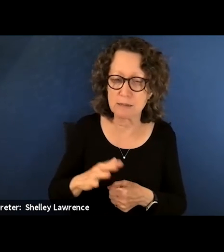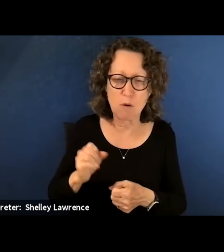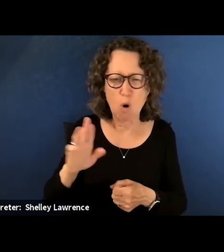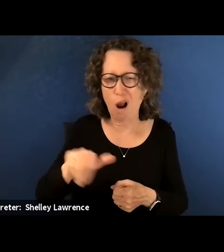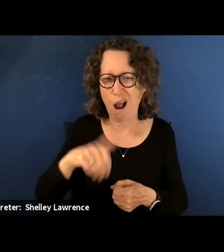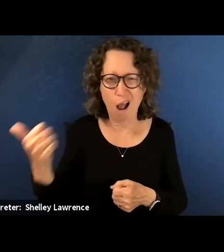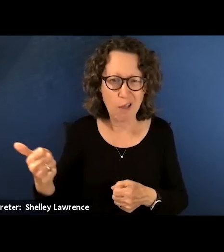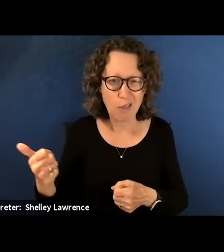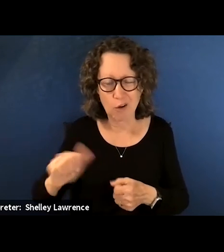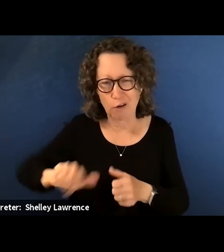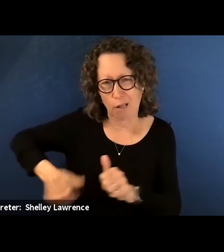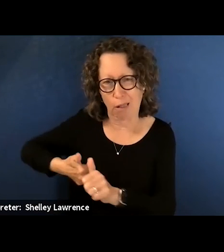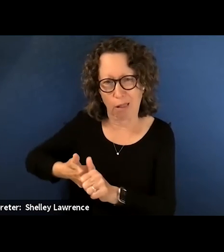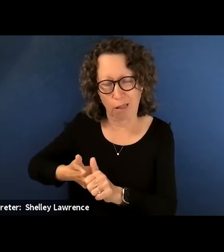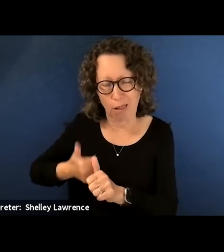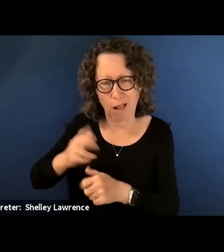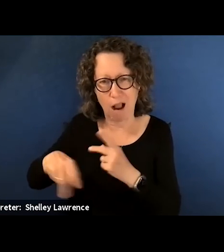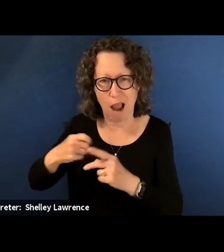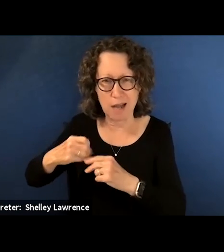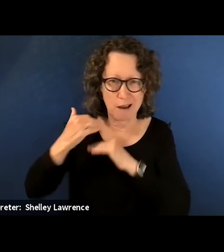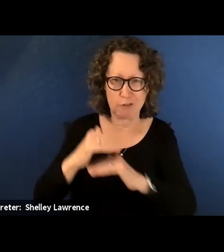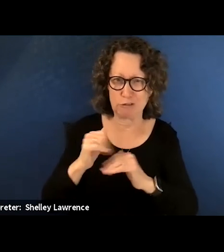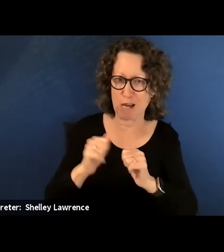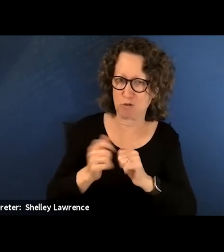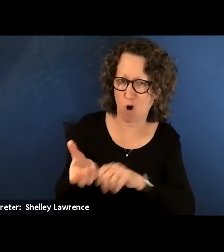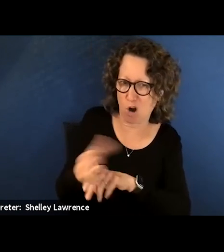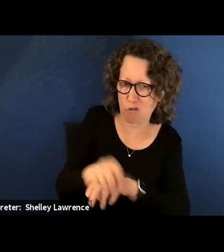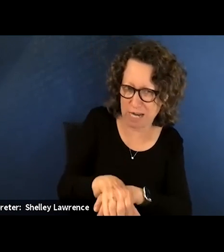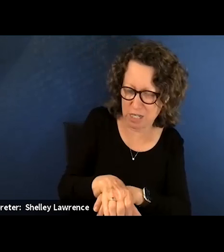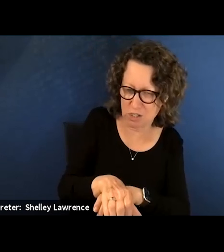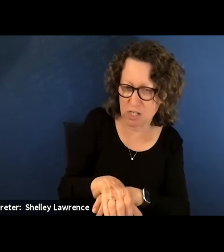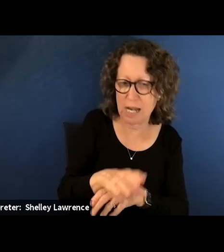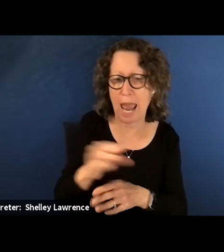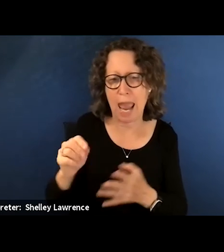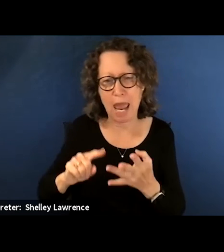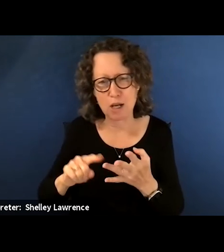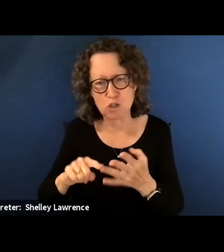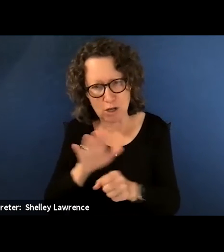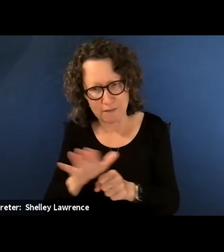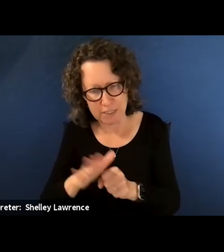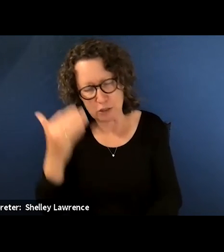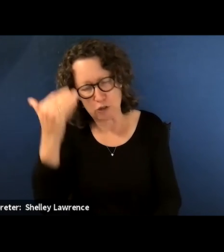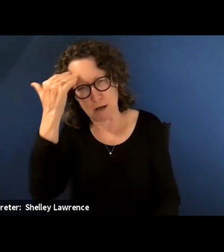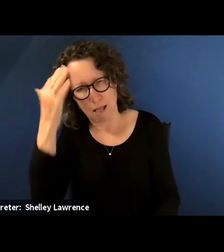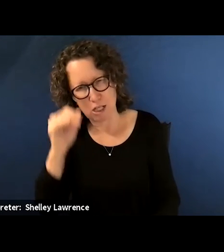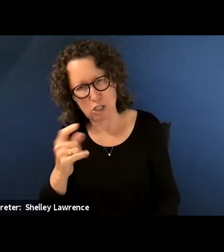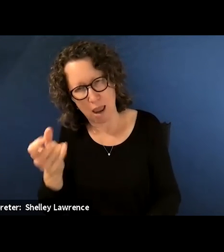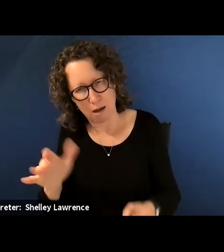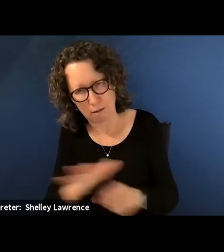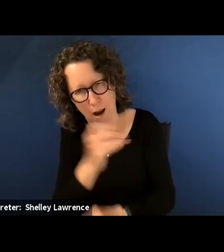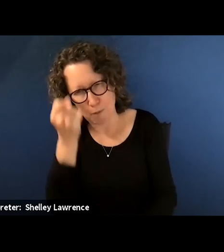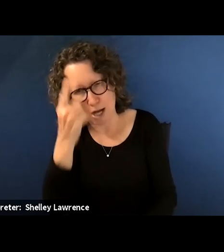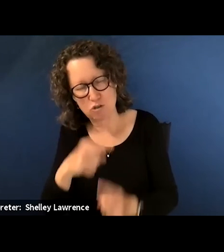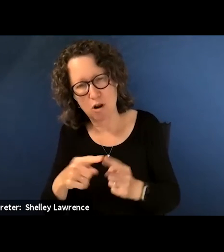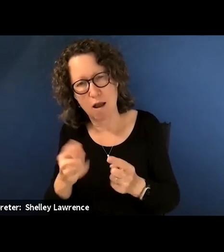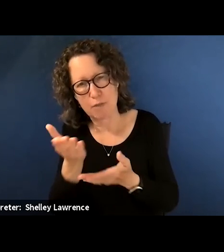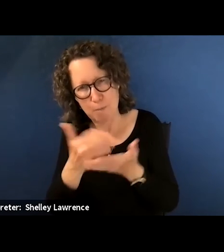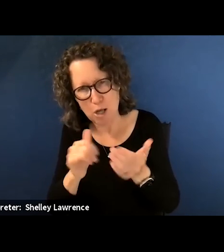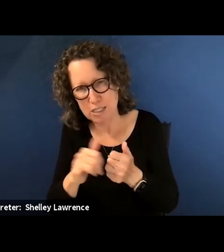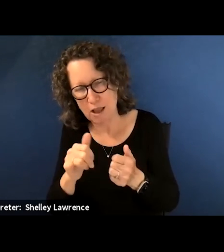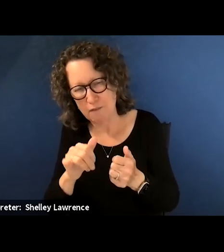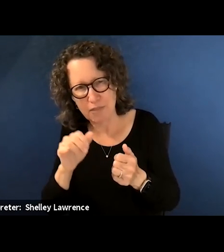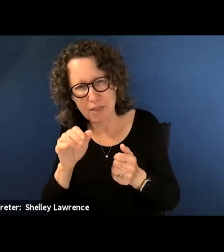coacción o cualquier otro tipo de coerción adicional, y tener el conocimiento suficiente.